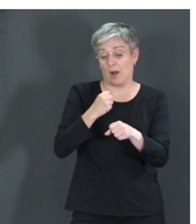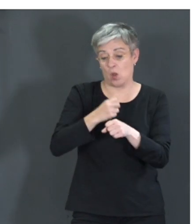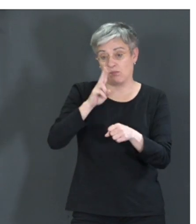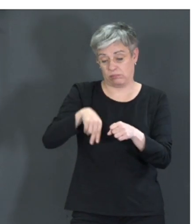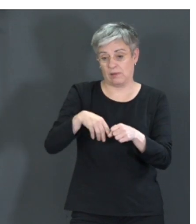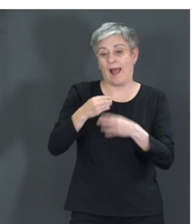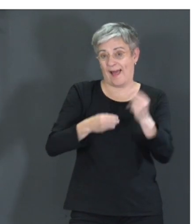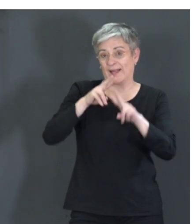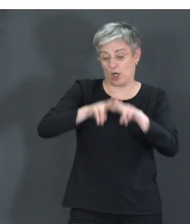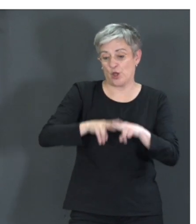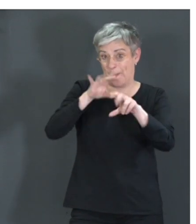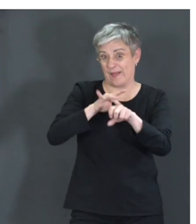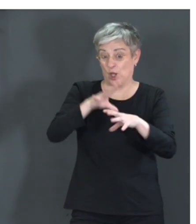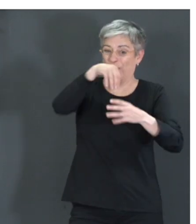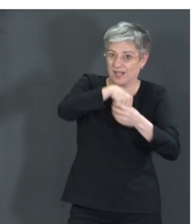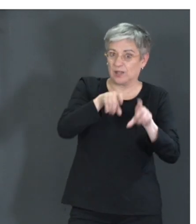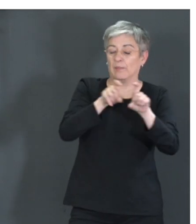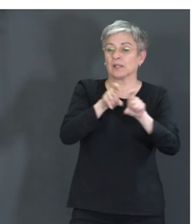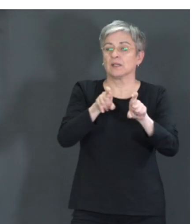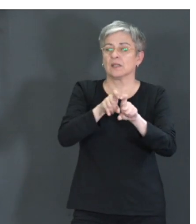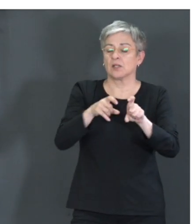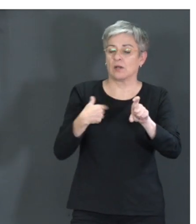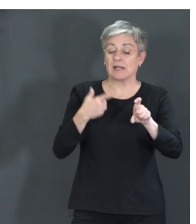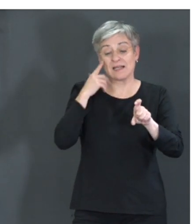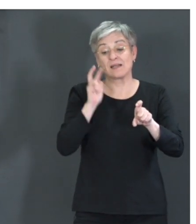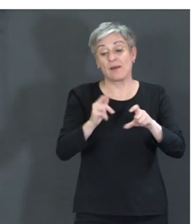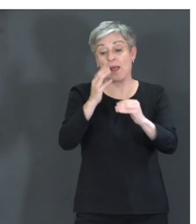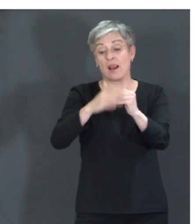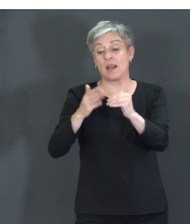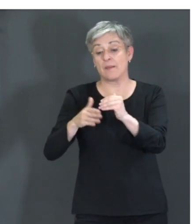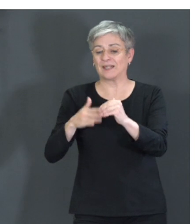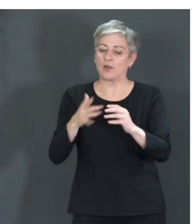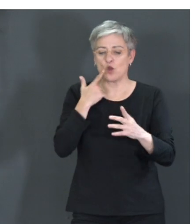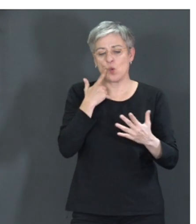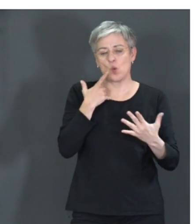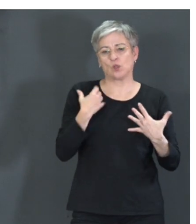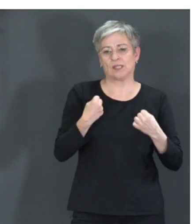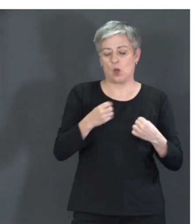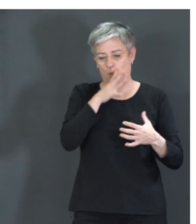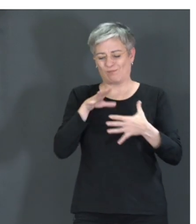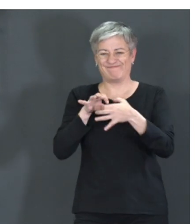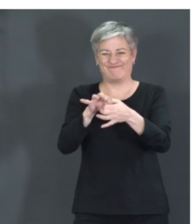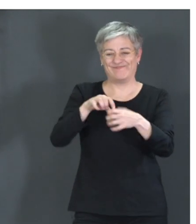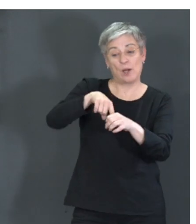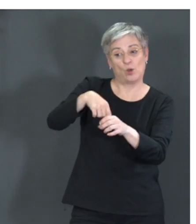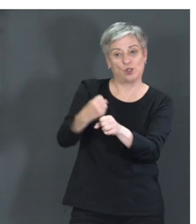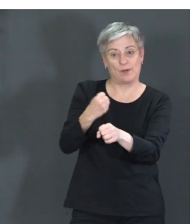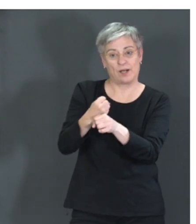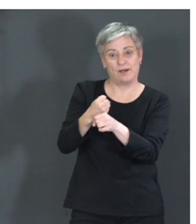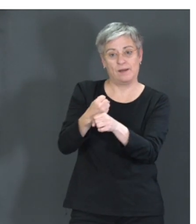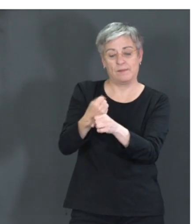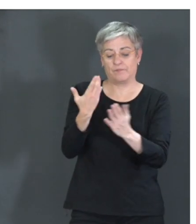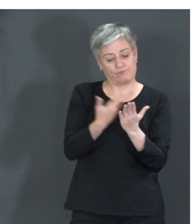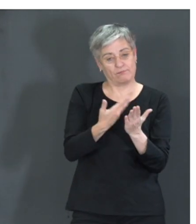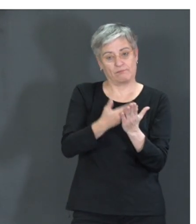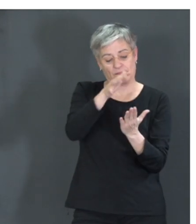y se detecte alguna limitación de su estado de salud con los riesgos del puesto, eso tendrá que constar en